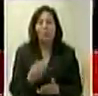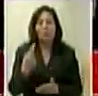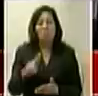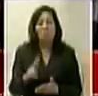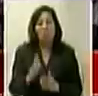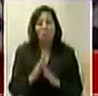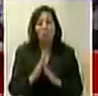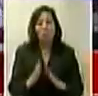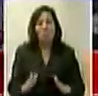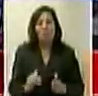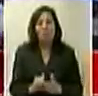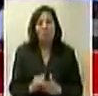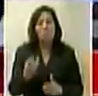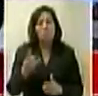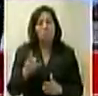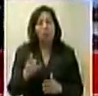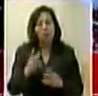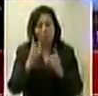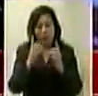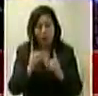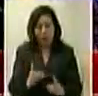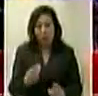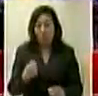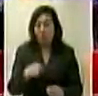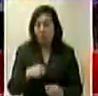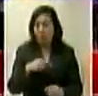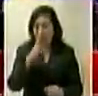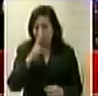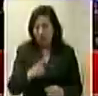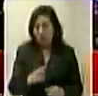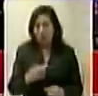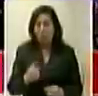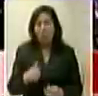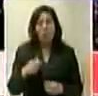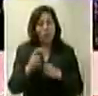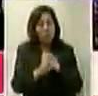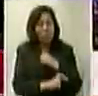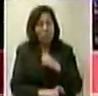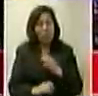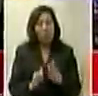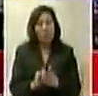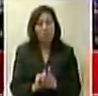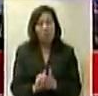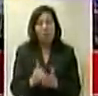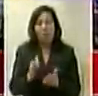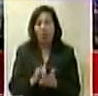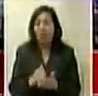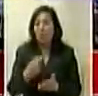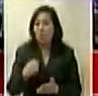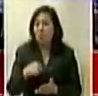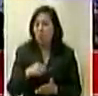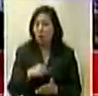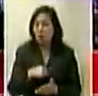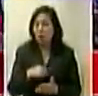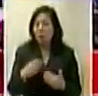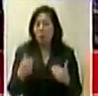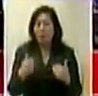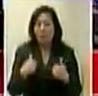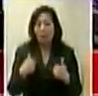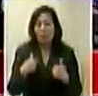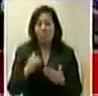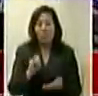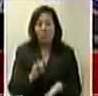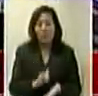un paz y por la dignidad de nuestro Perú, de nuestro país. Lo que nosotros tenemos